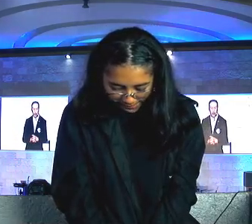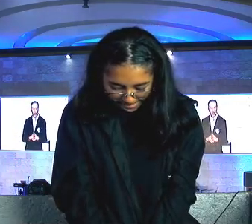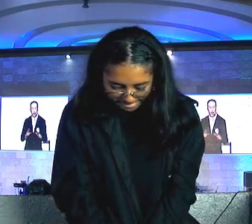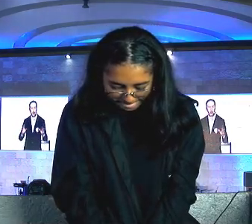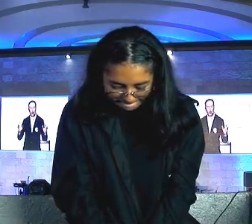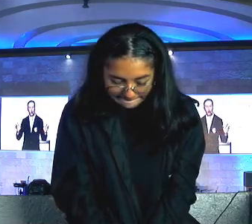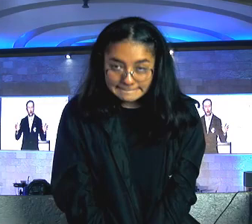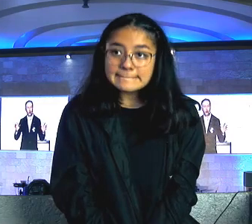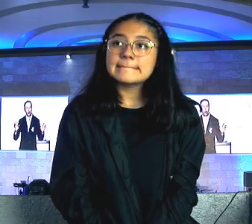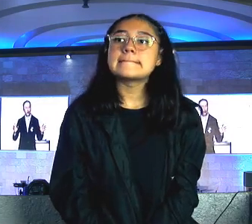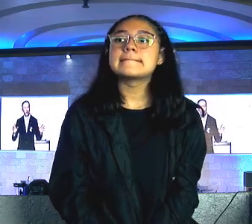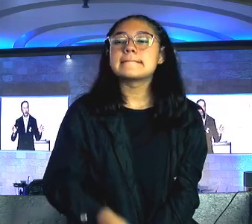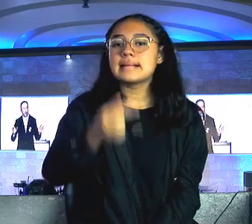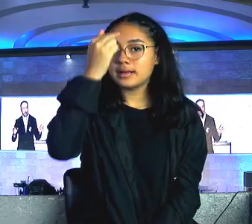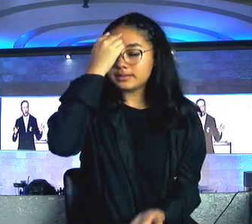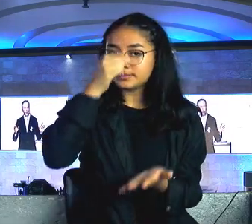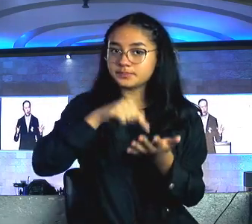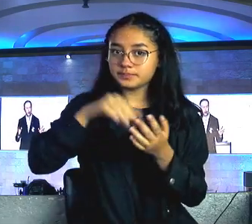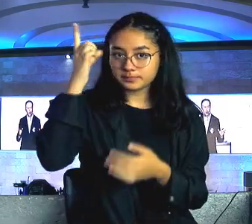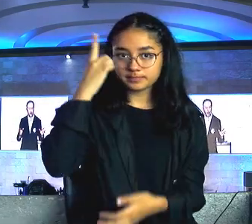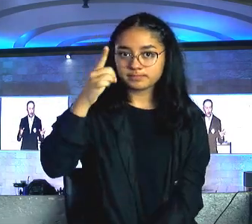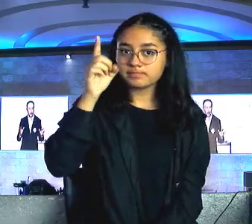Creer en Dios no es suficiente.